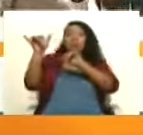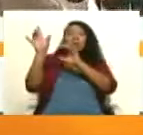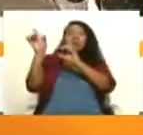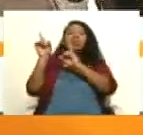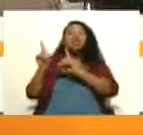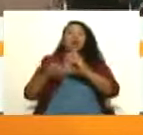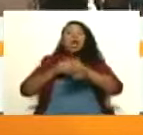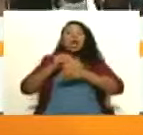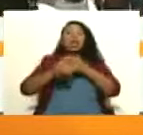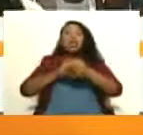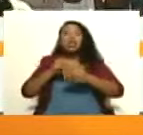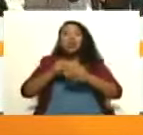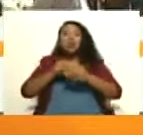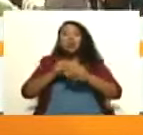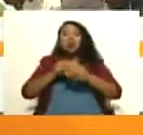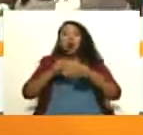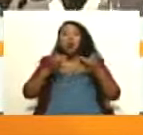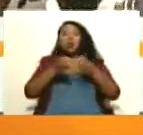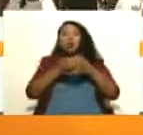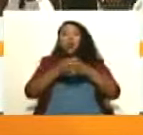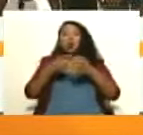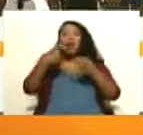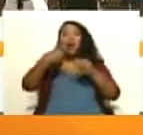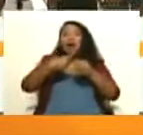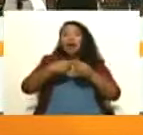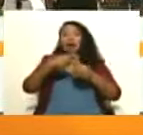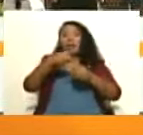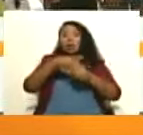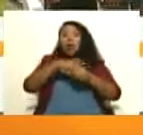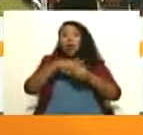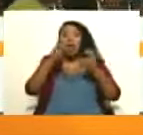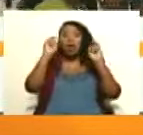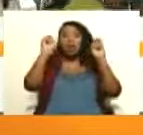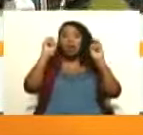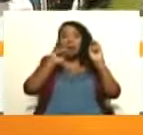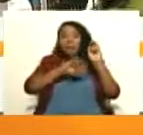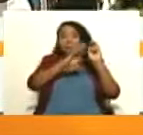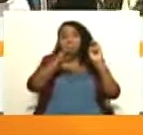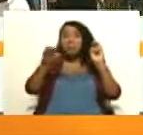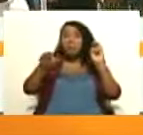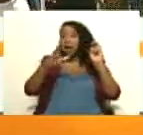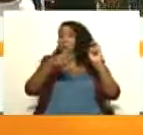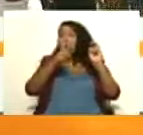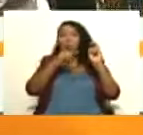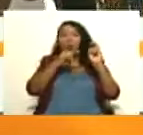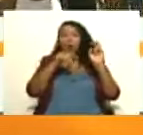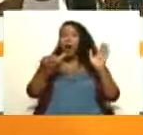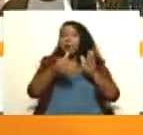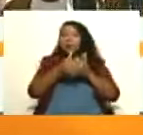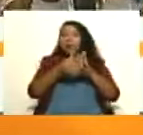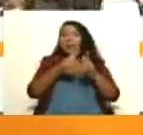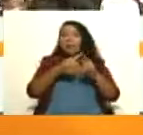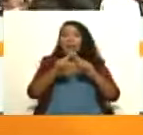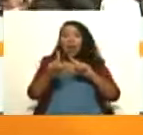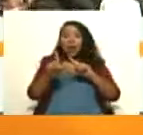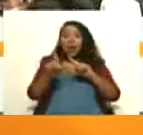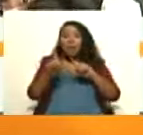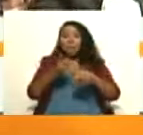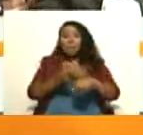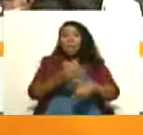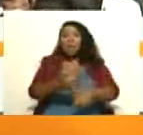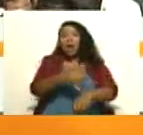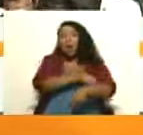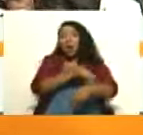Guyana, bloques de gas y petróleo en un mar que todavía no se ha delimitado, pero más aún,